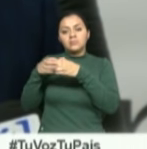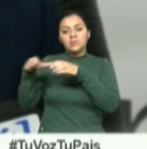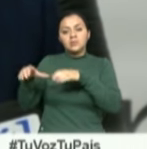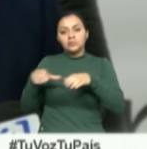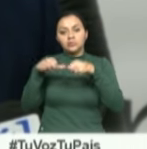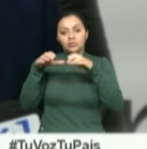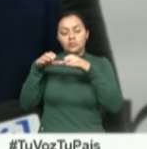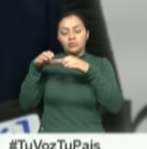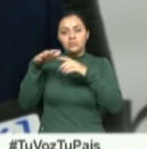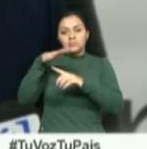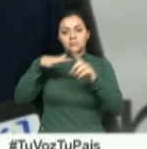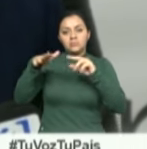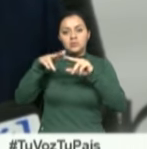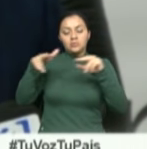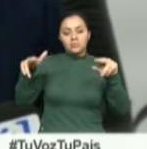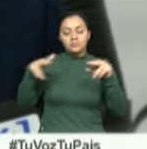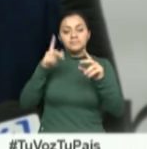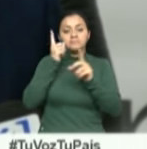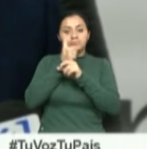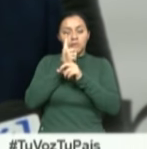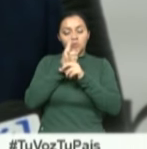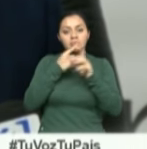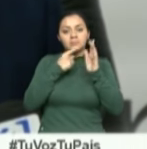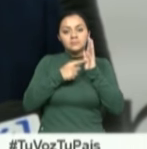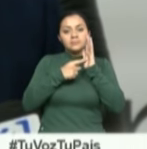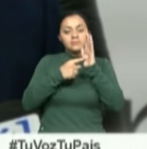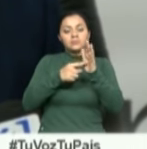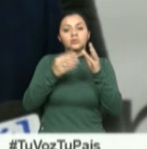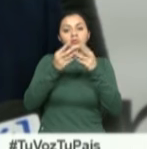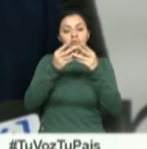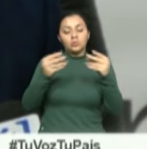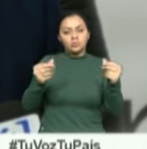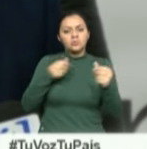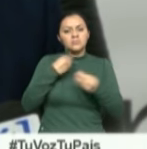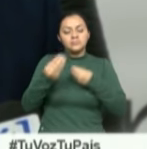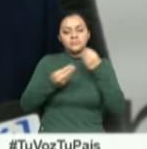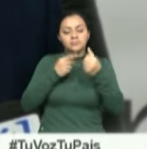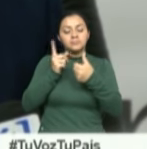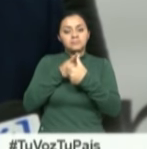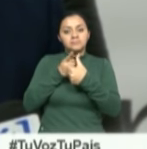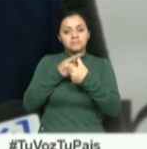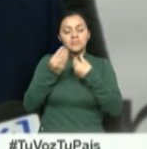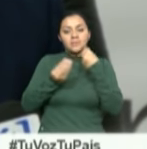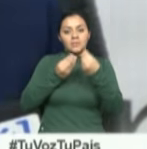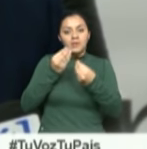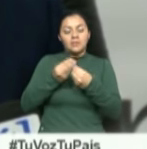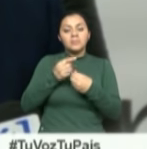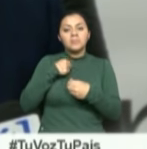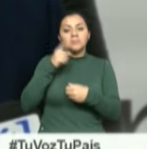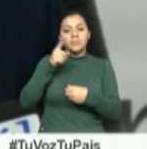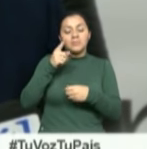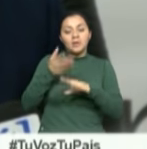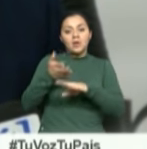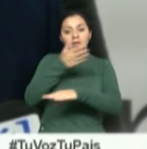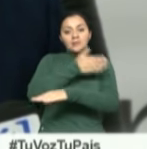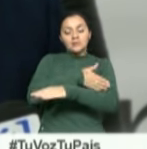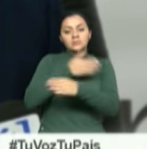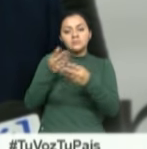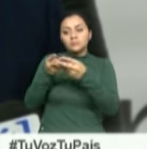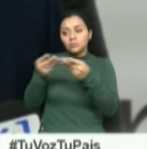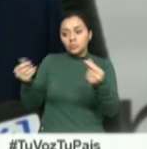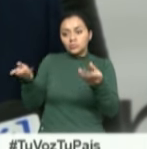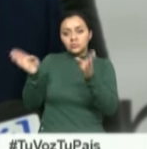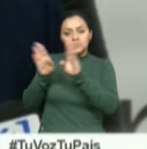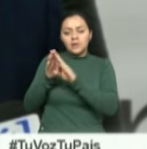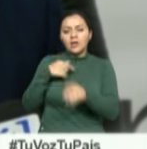Ecológica. Por lo expuesto, se resuelve, primero, desestimar la solicitud de disolución